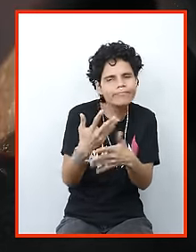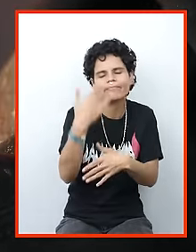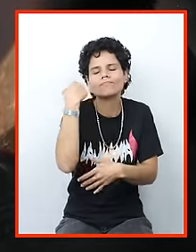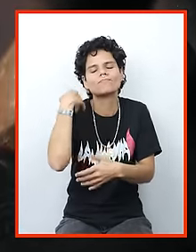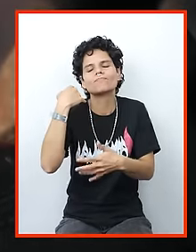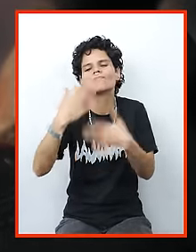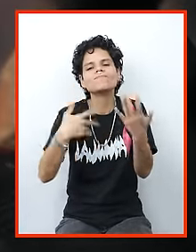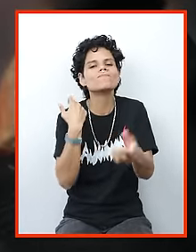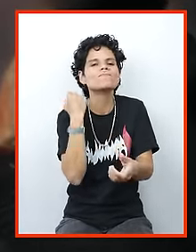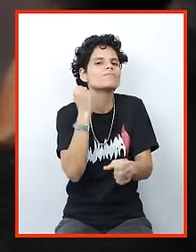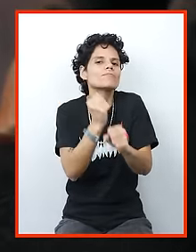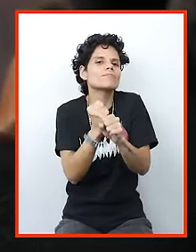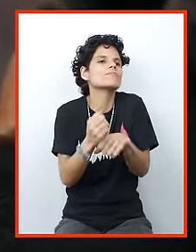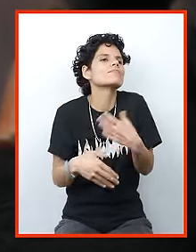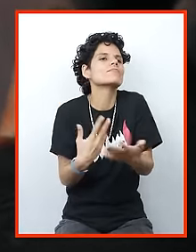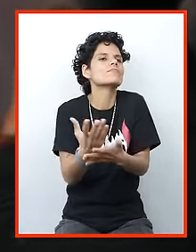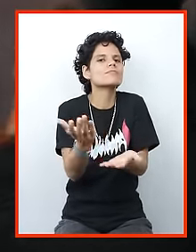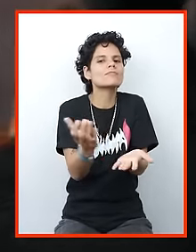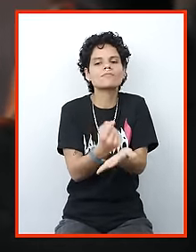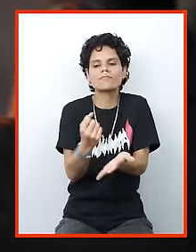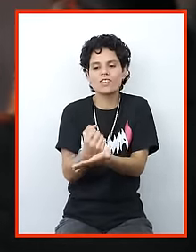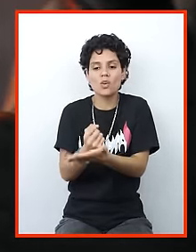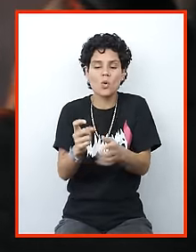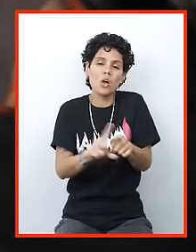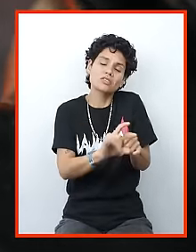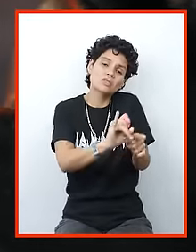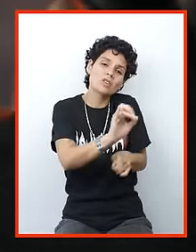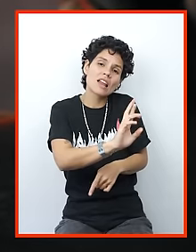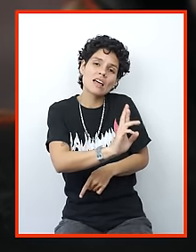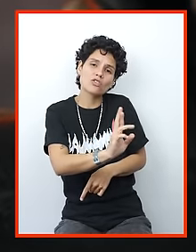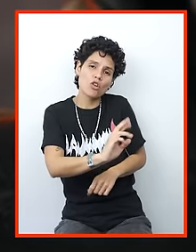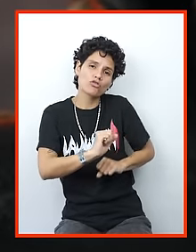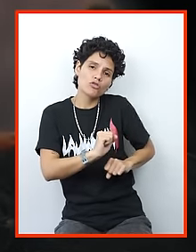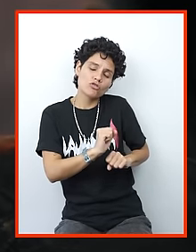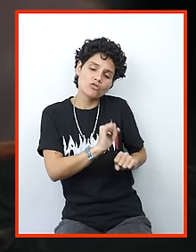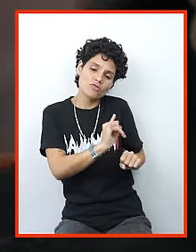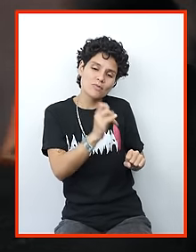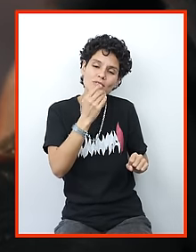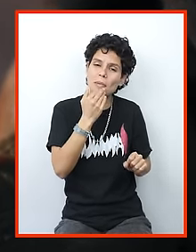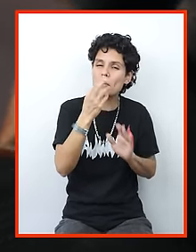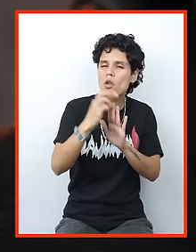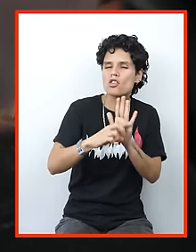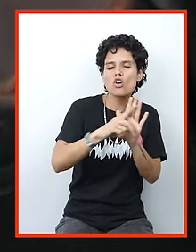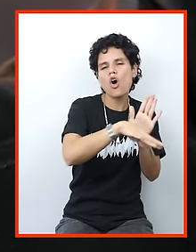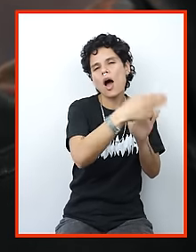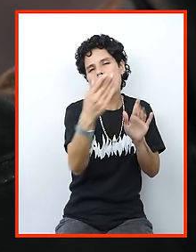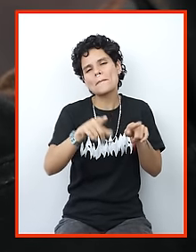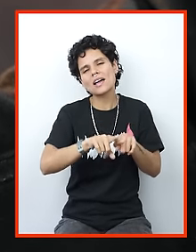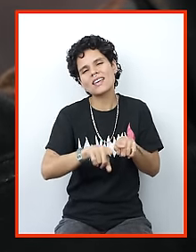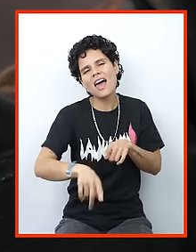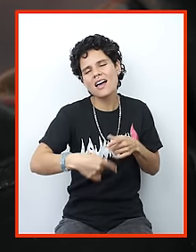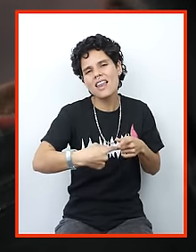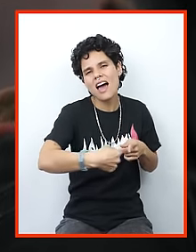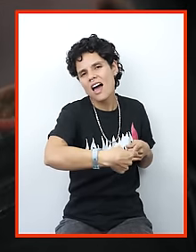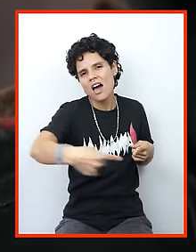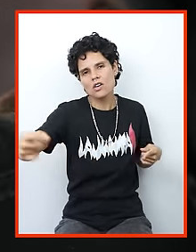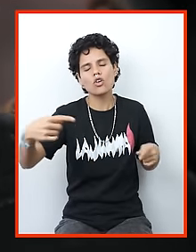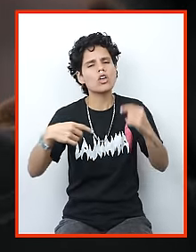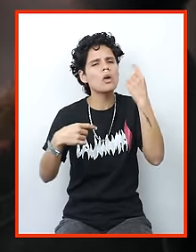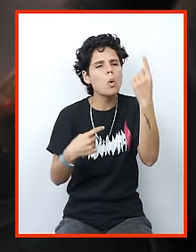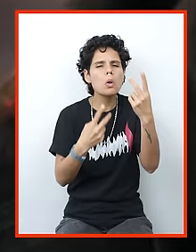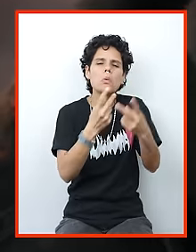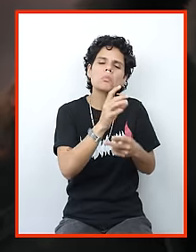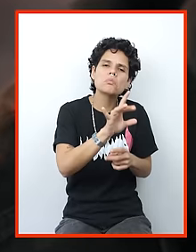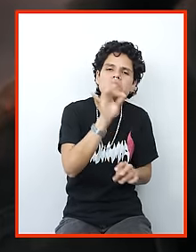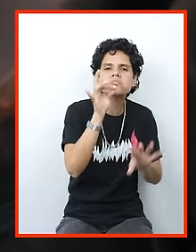sea esto, sí, mis discos, mi propuesta. Como. Porque yo igual hago reggaetón, pero aún así hago proyectos largos, como que no soy como tanto